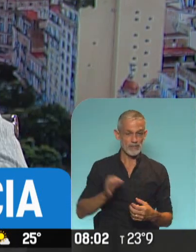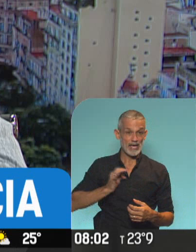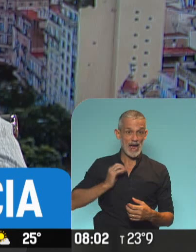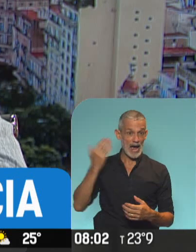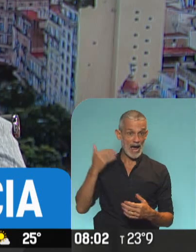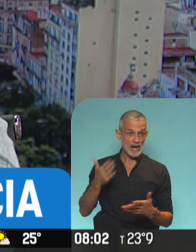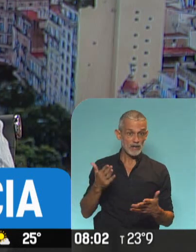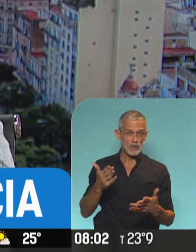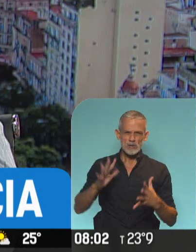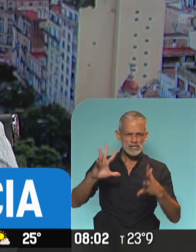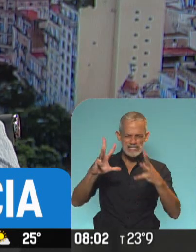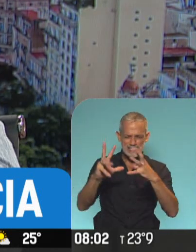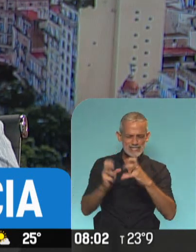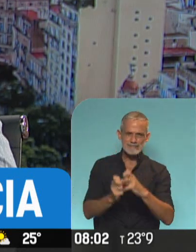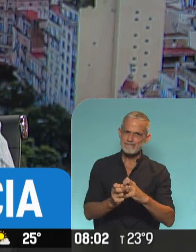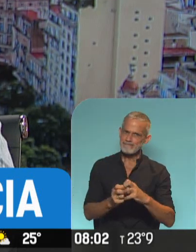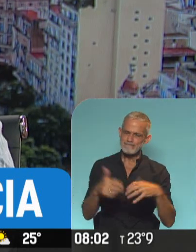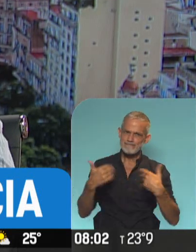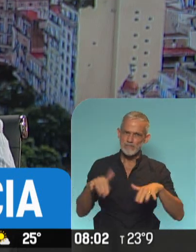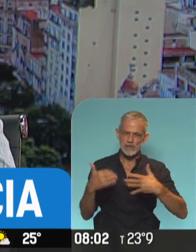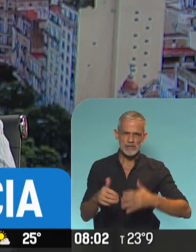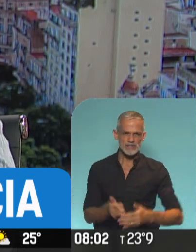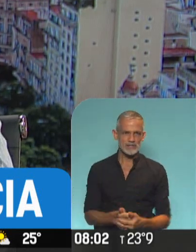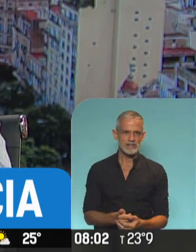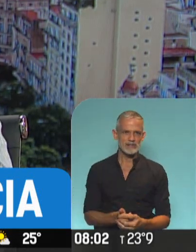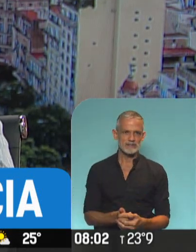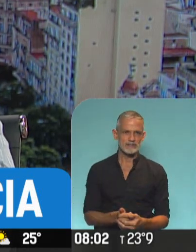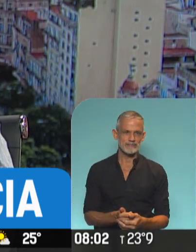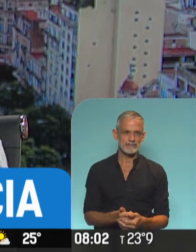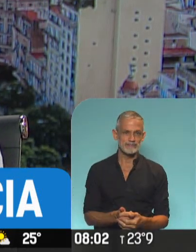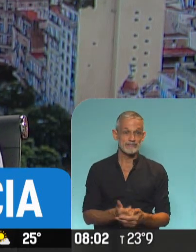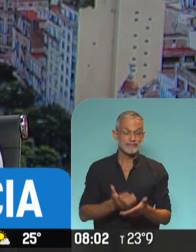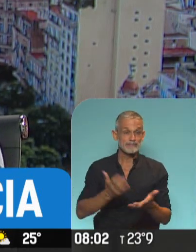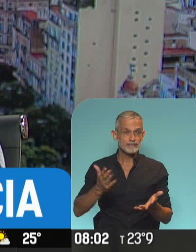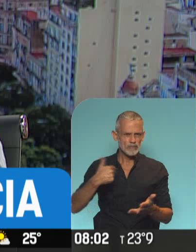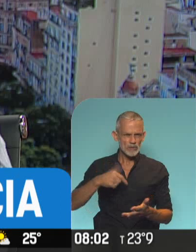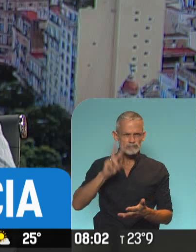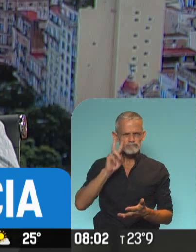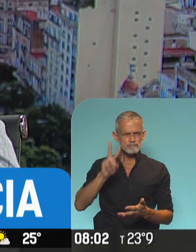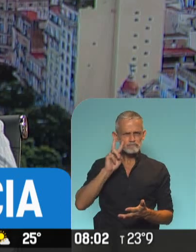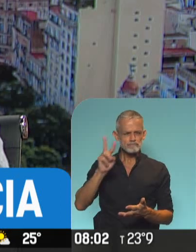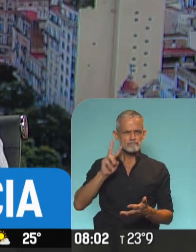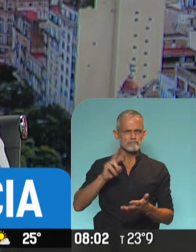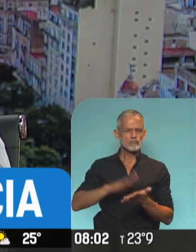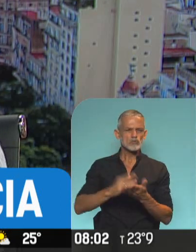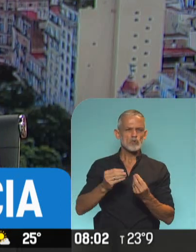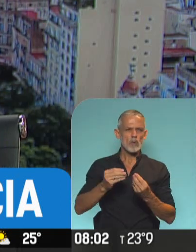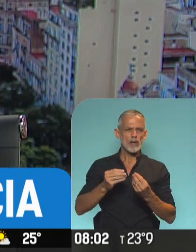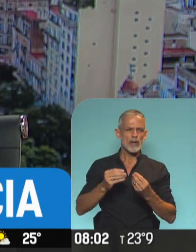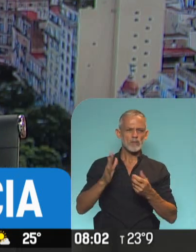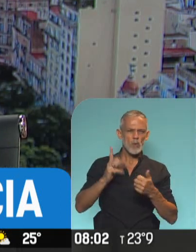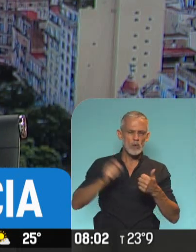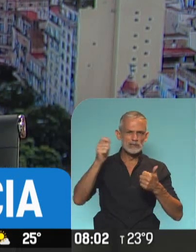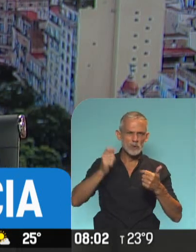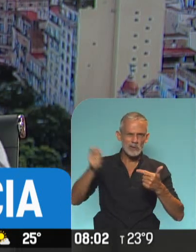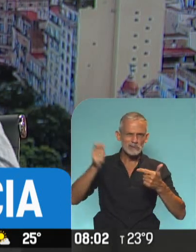hecho es incalculable, ¿no? O sea, yo estoy viendo este tema del reflote del lawfare como que